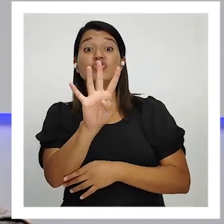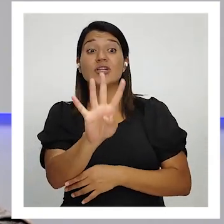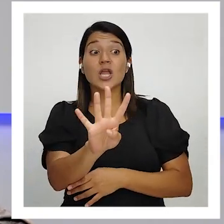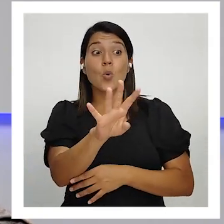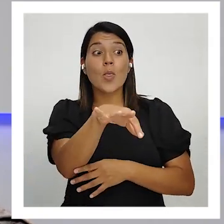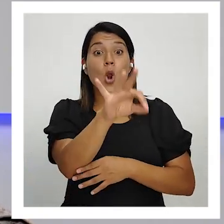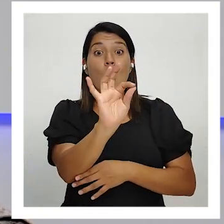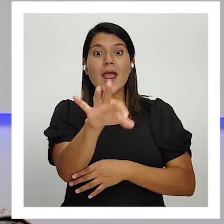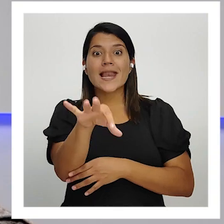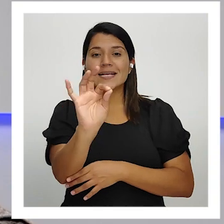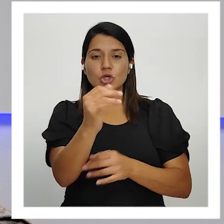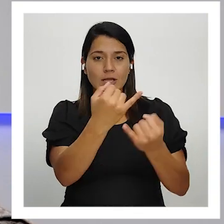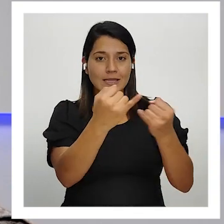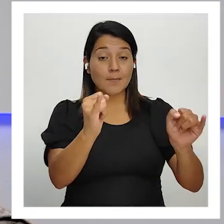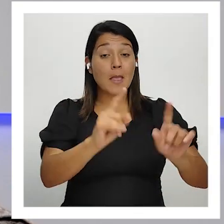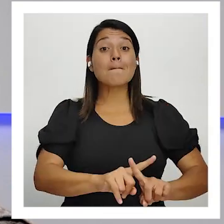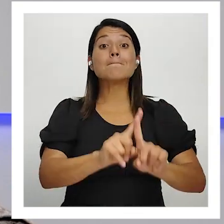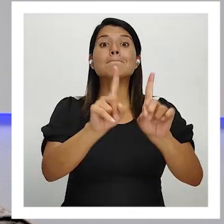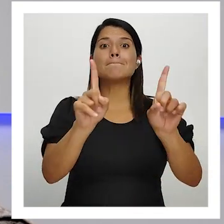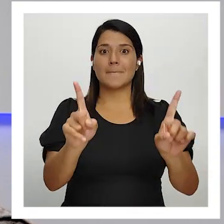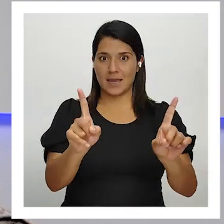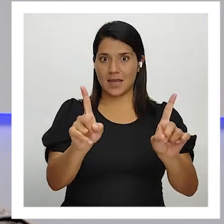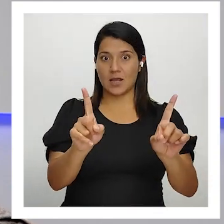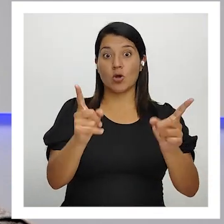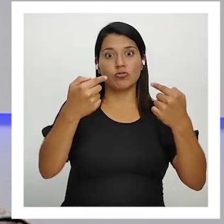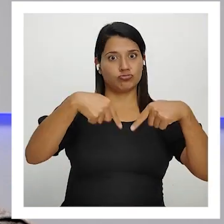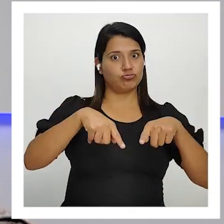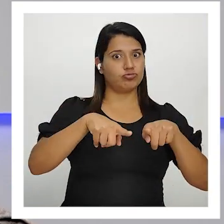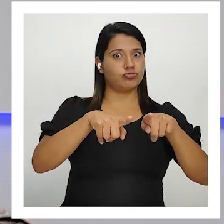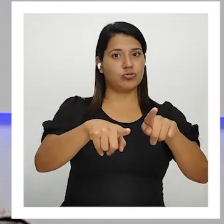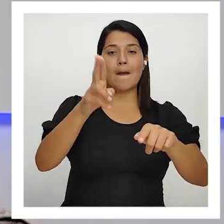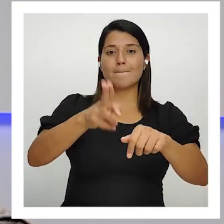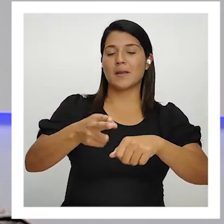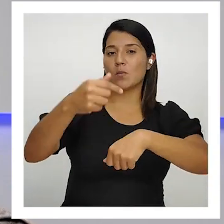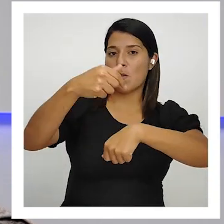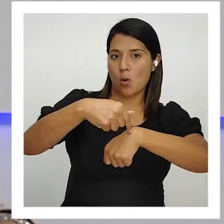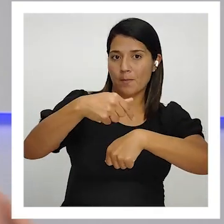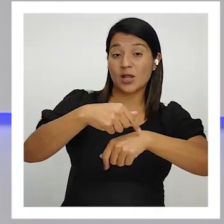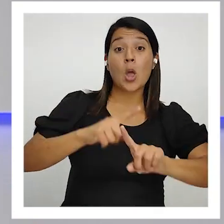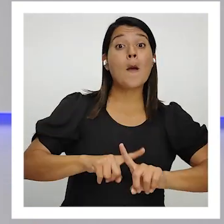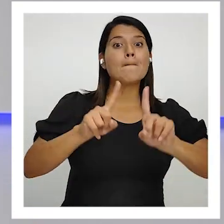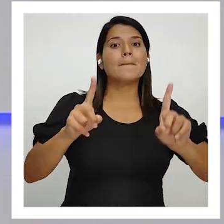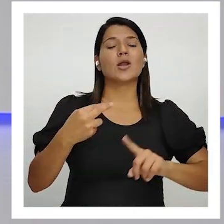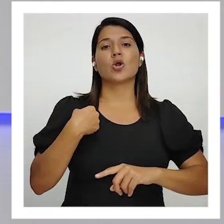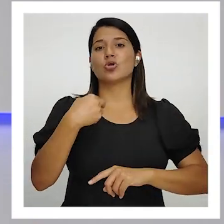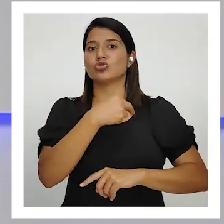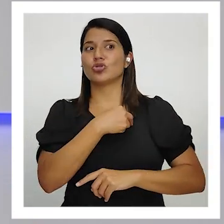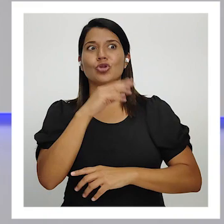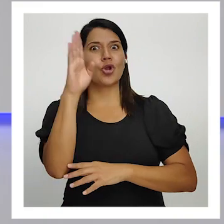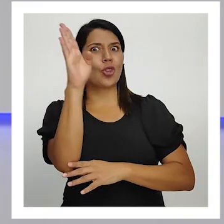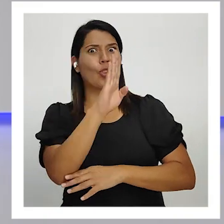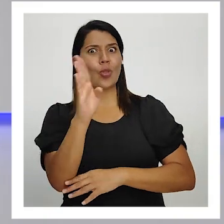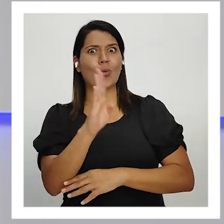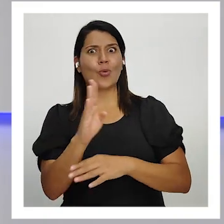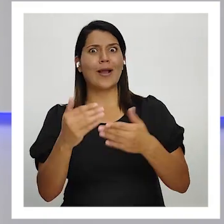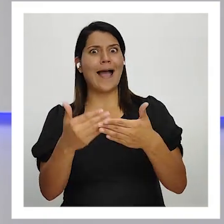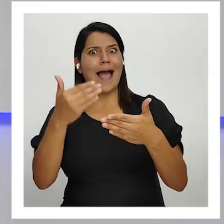que ocurrirán el mismo día. Pero nunca hemos tenido una elección en tantas, decimos